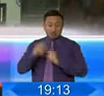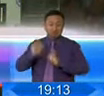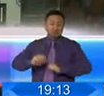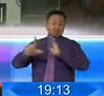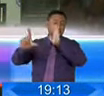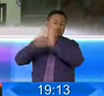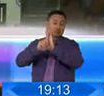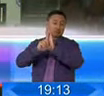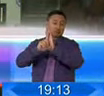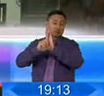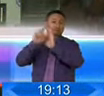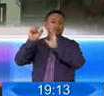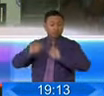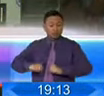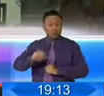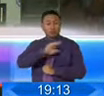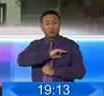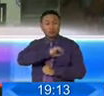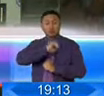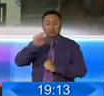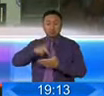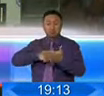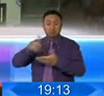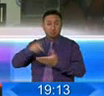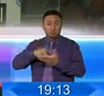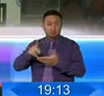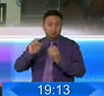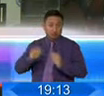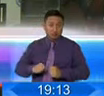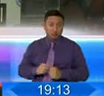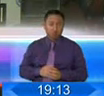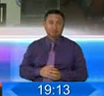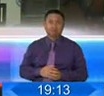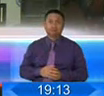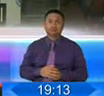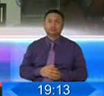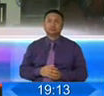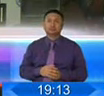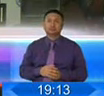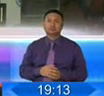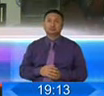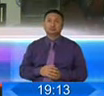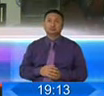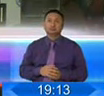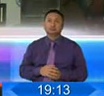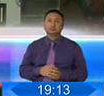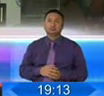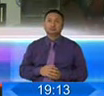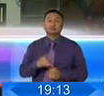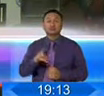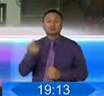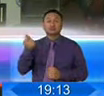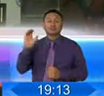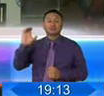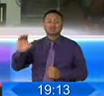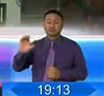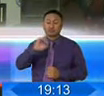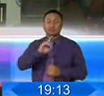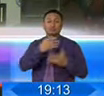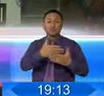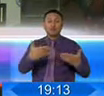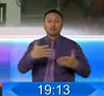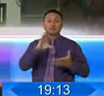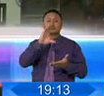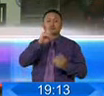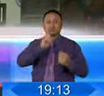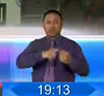está dentro de la capacidad crediticia del municipio del Distrito Metropolitano y se va a invertir en obras para la